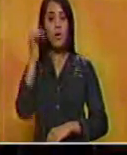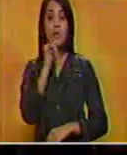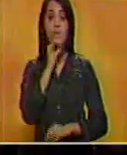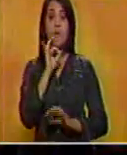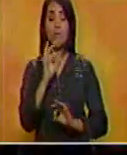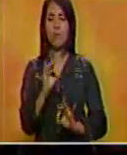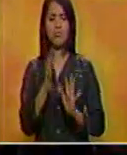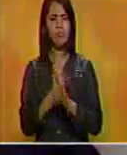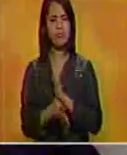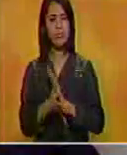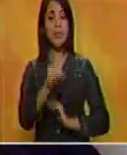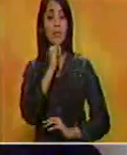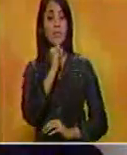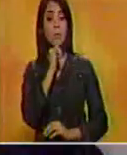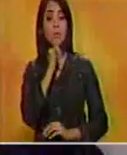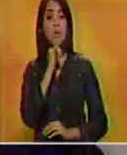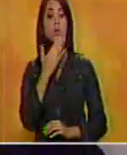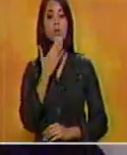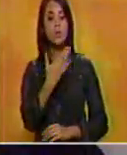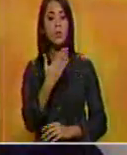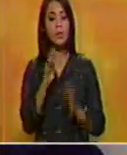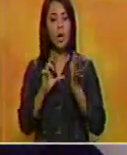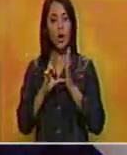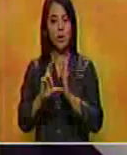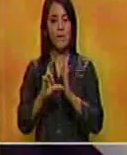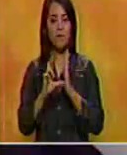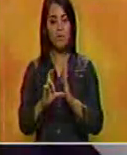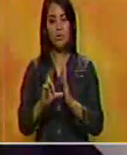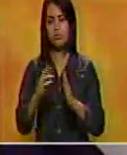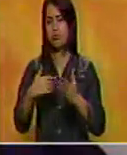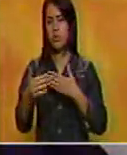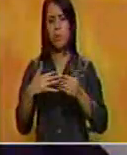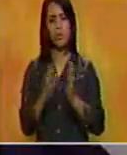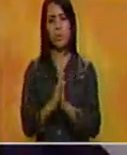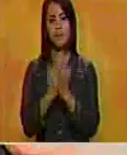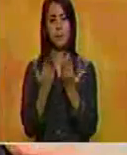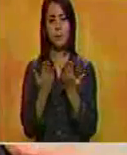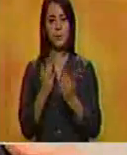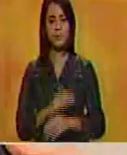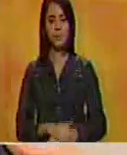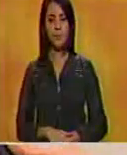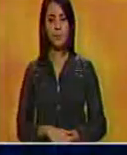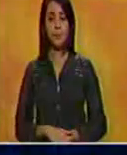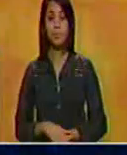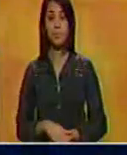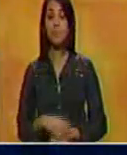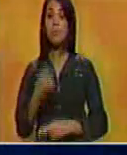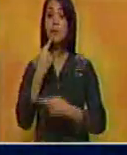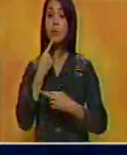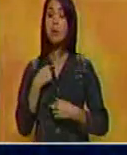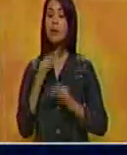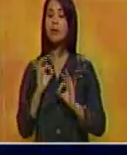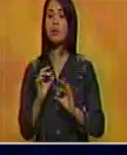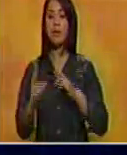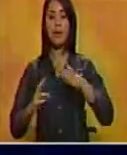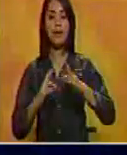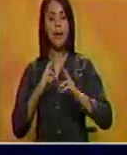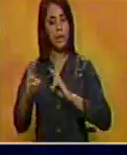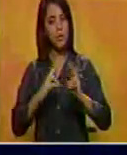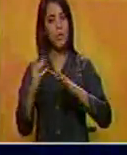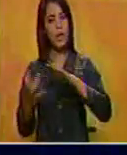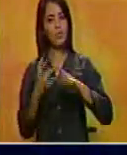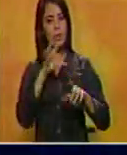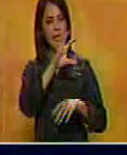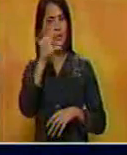noticia. Anunció que solicitando refugio ya no importaba el pasaporte. Nos va a solicitar a nuestro país a través de relaciones exteriores que